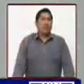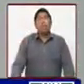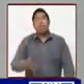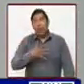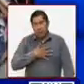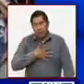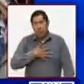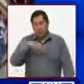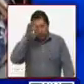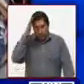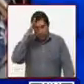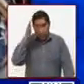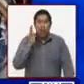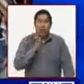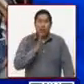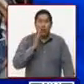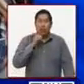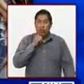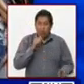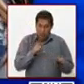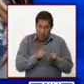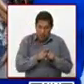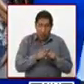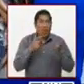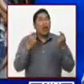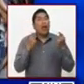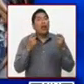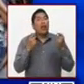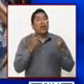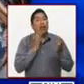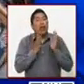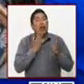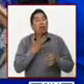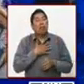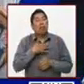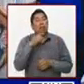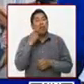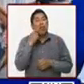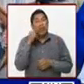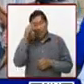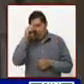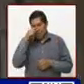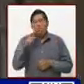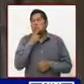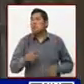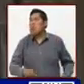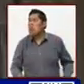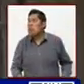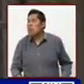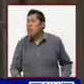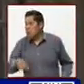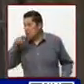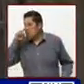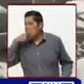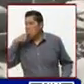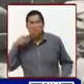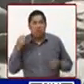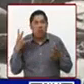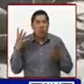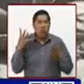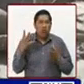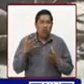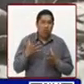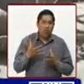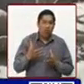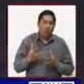Mi papá, su hermano, intentaba hablar con mi tía. Él se metía en las conversaciones, se le